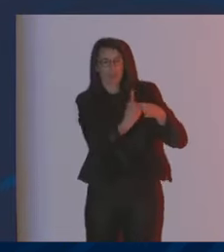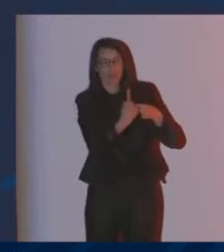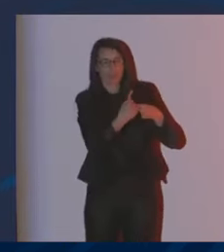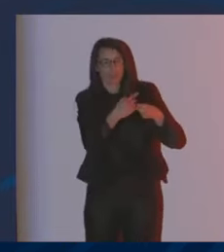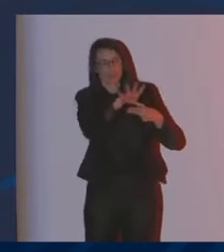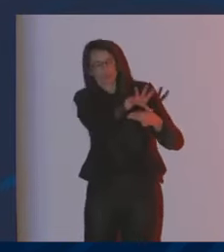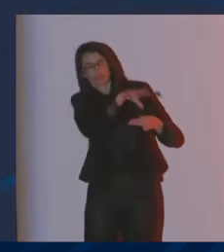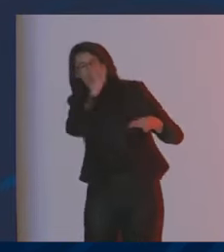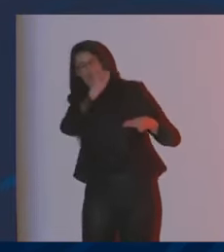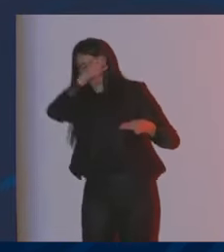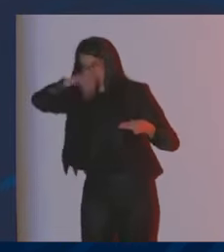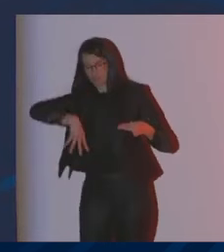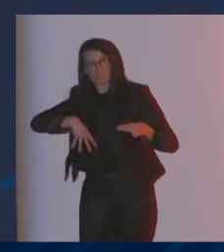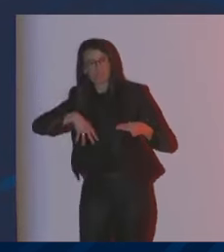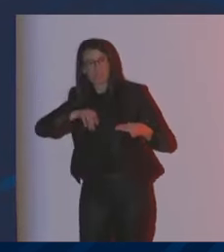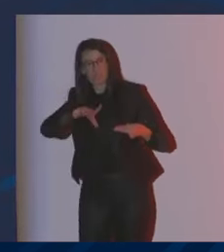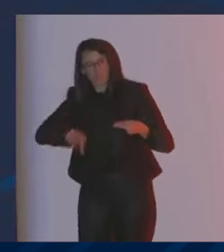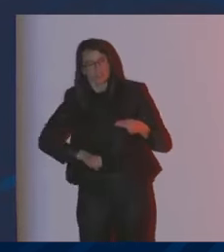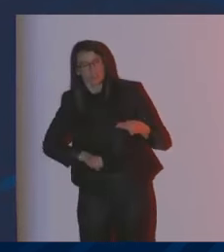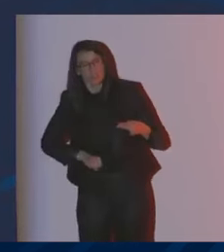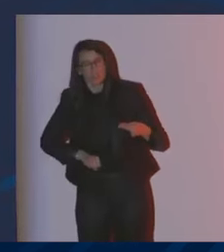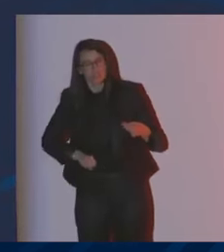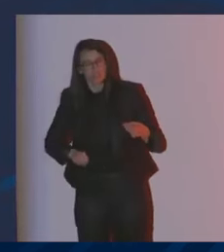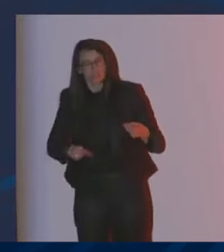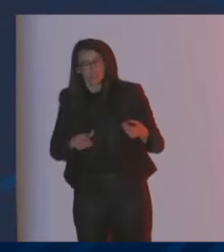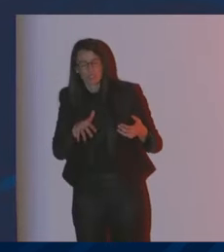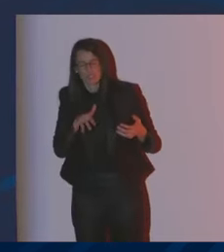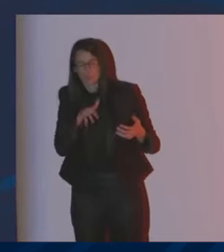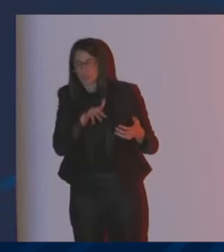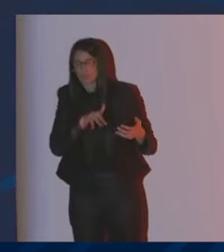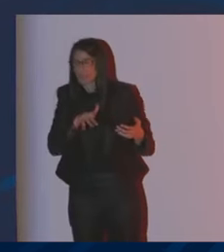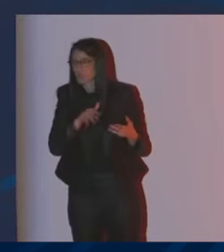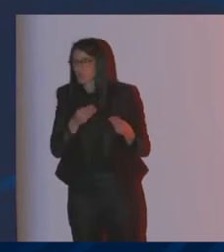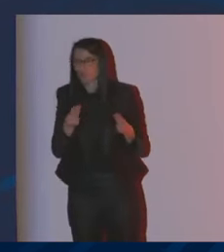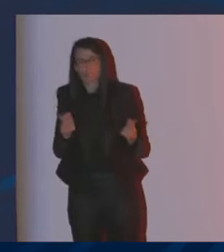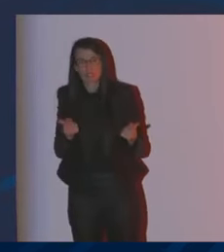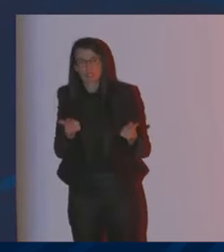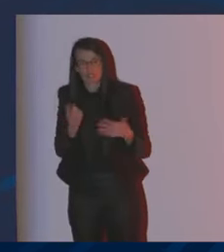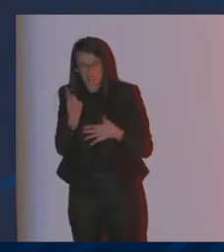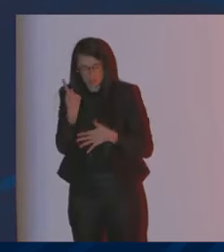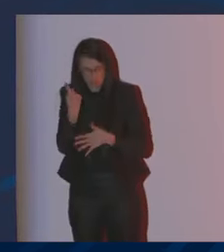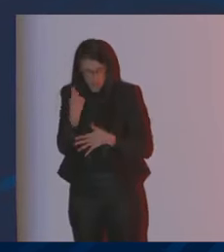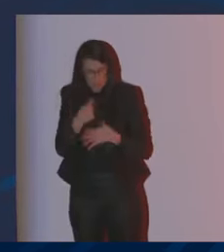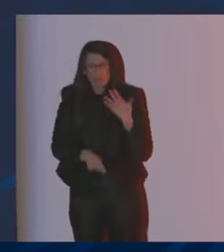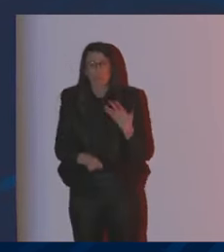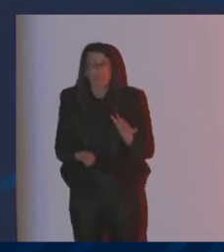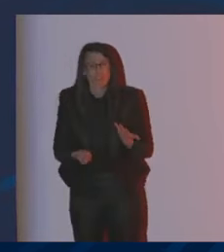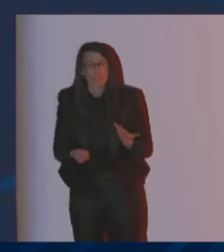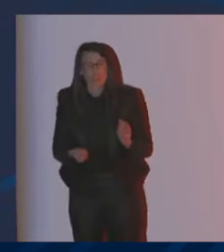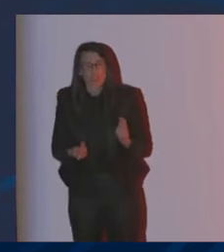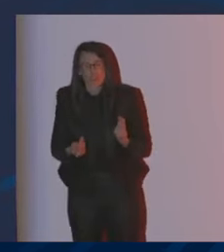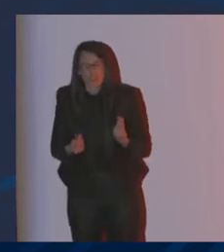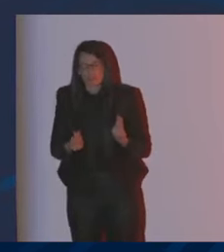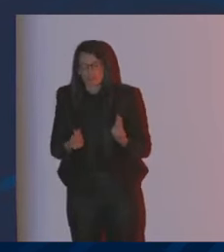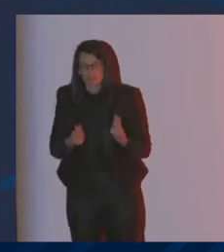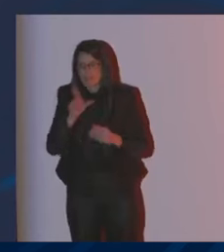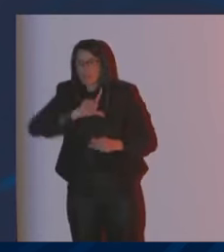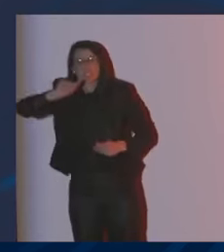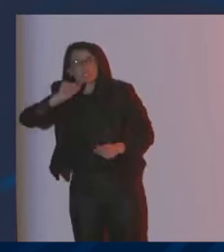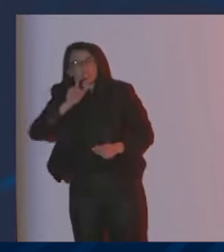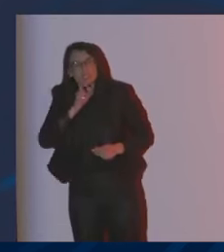países vecinos. Es un territorio abrupto del que es muy difícil